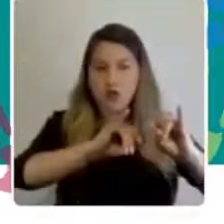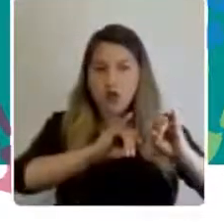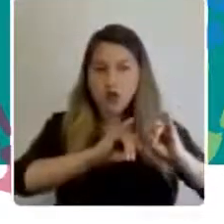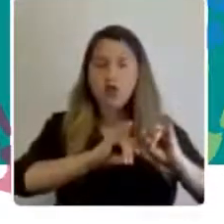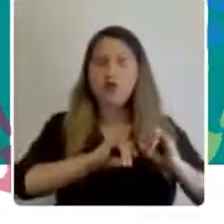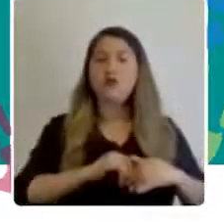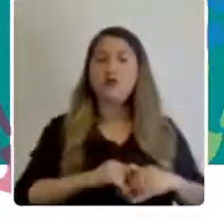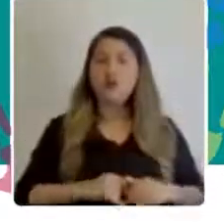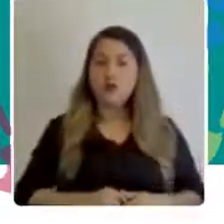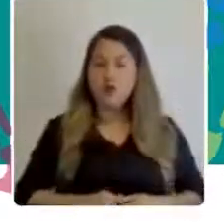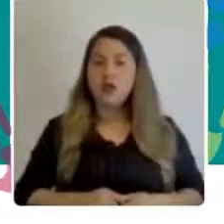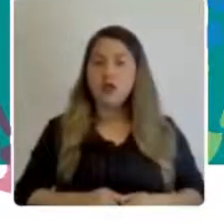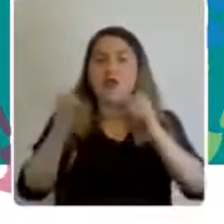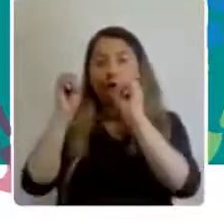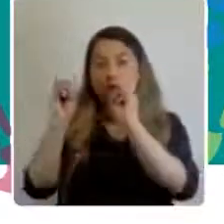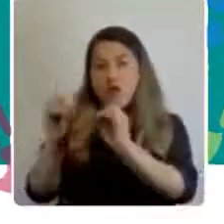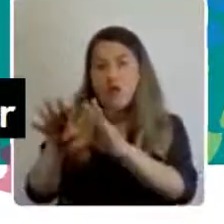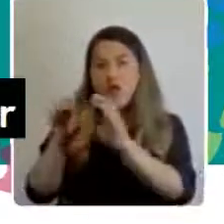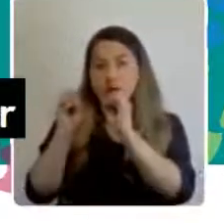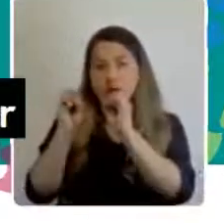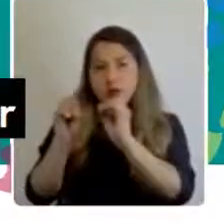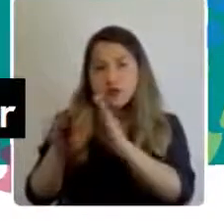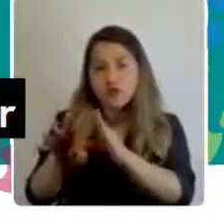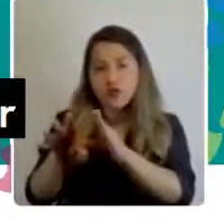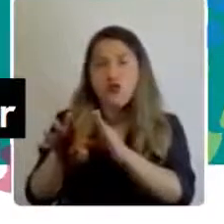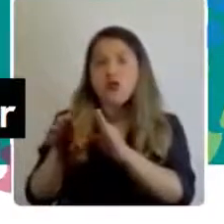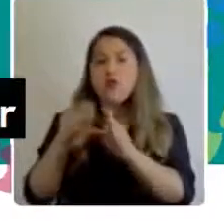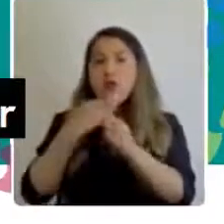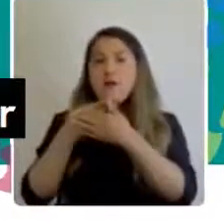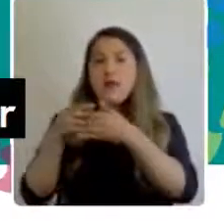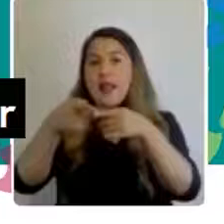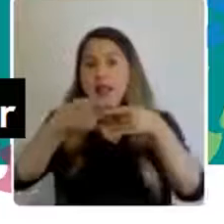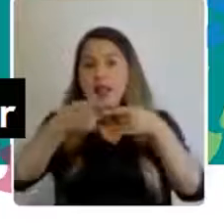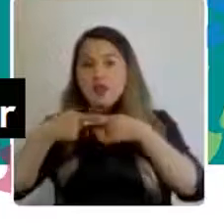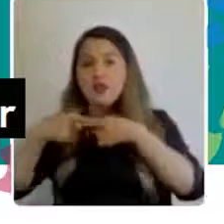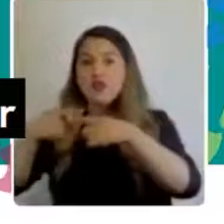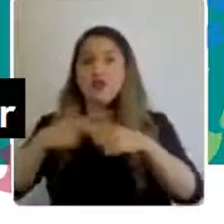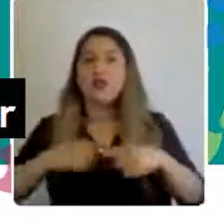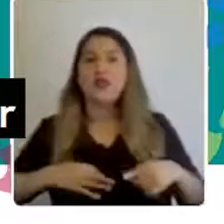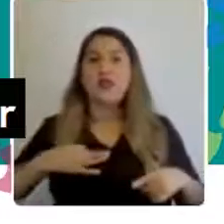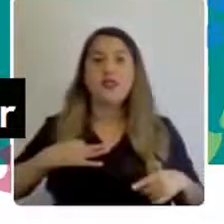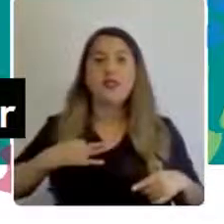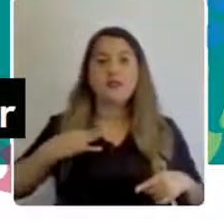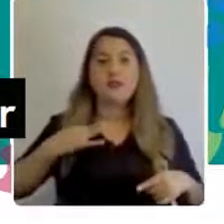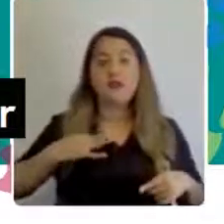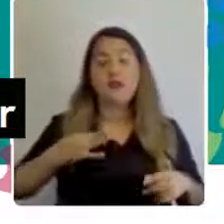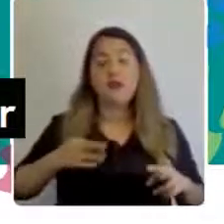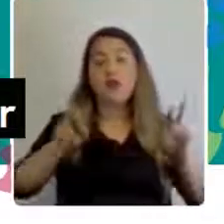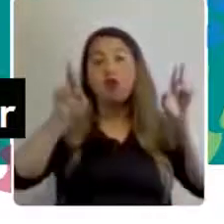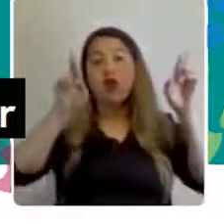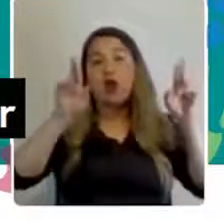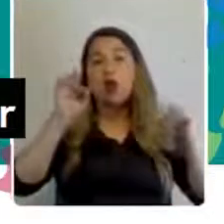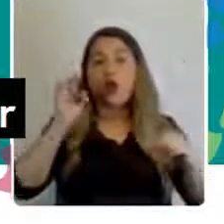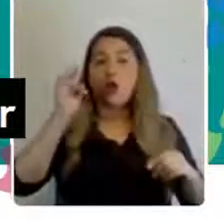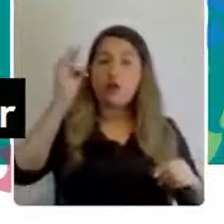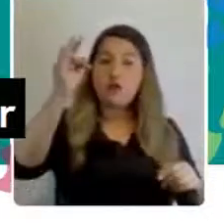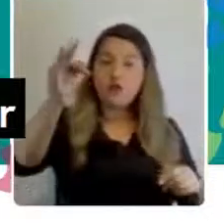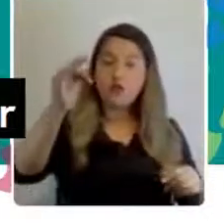formación de capacidades en la misma sociedad civil, y probablemente en un futuro puede también